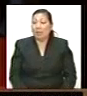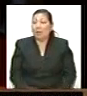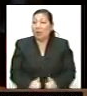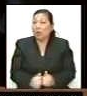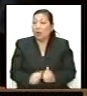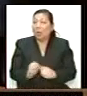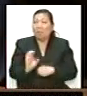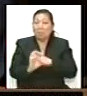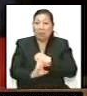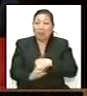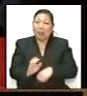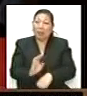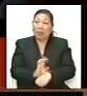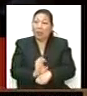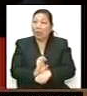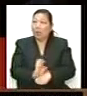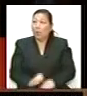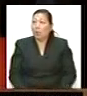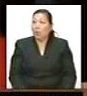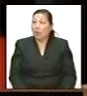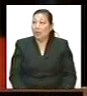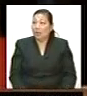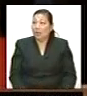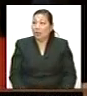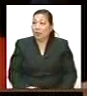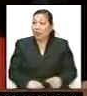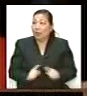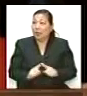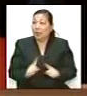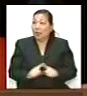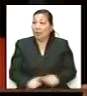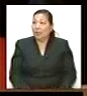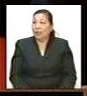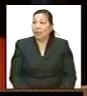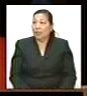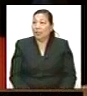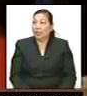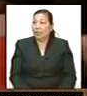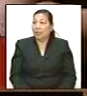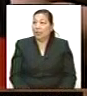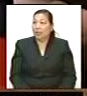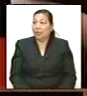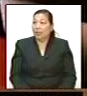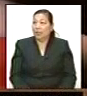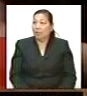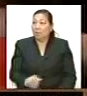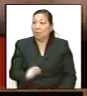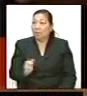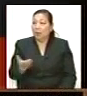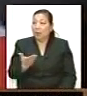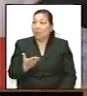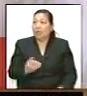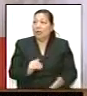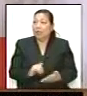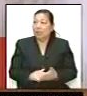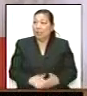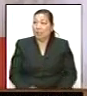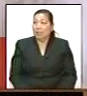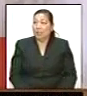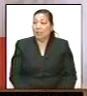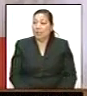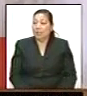ecuador siendo un país con características distintas por ser vecino y por ser uno de los candidatos